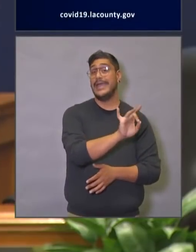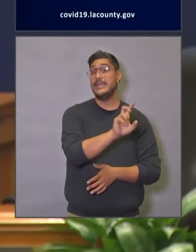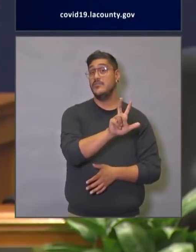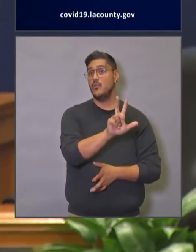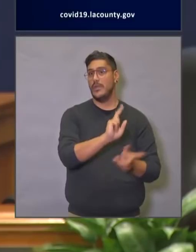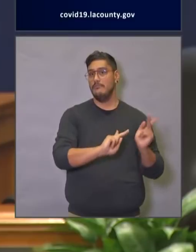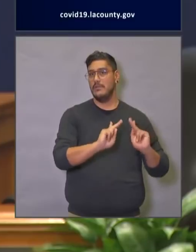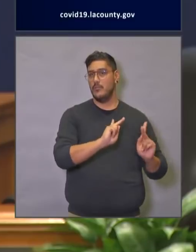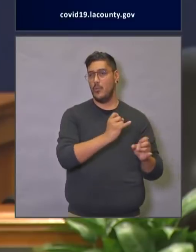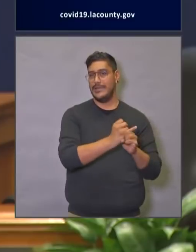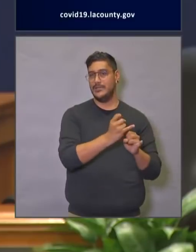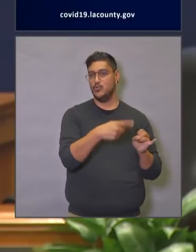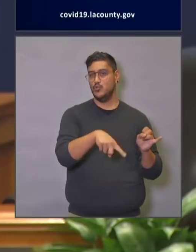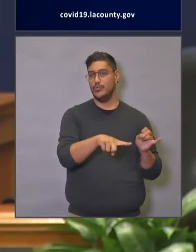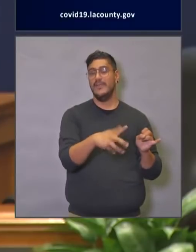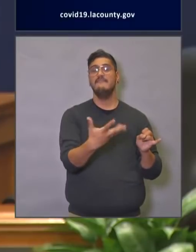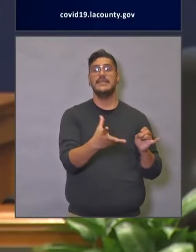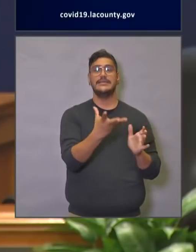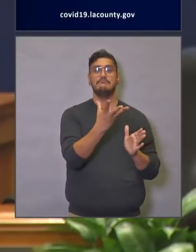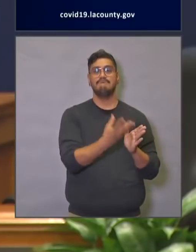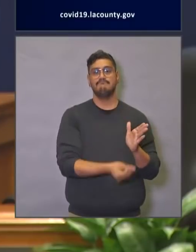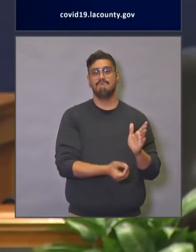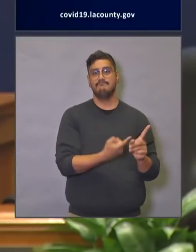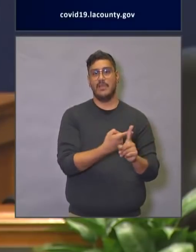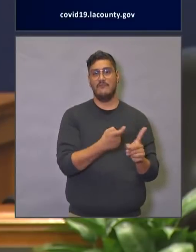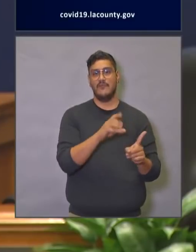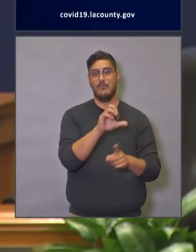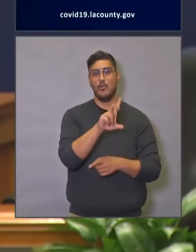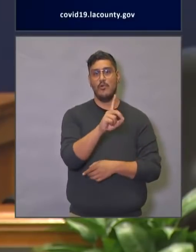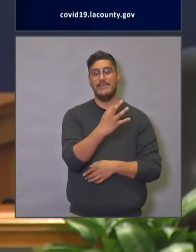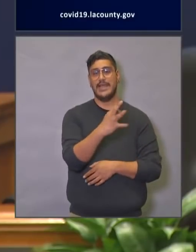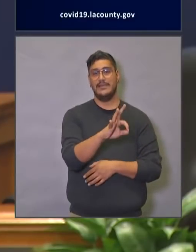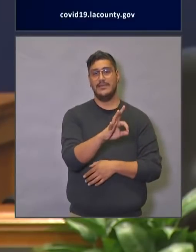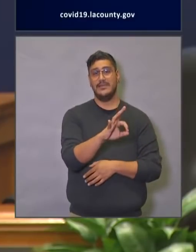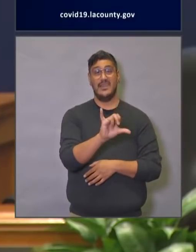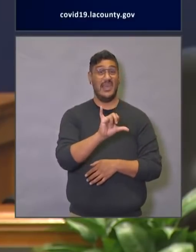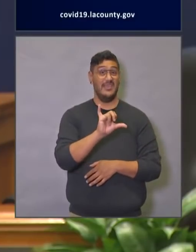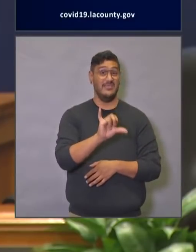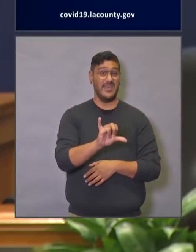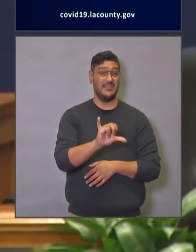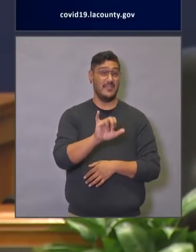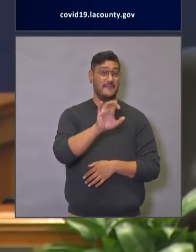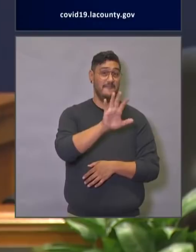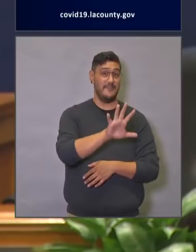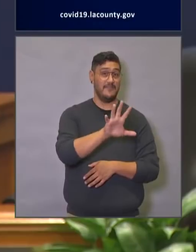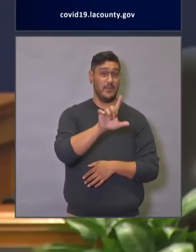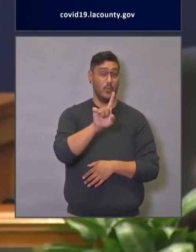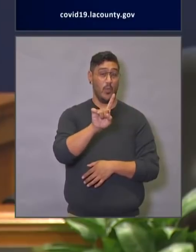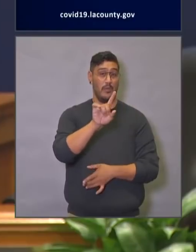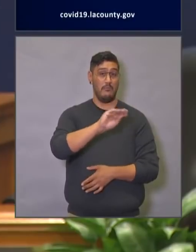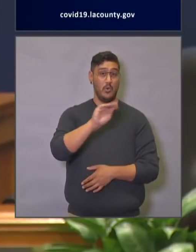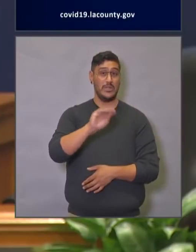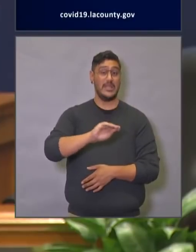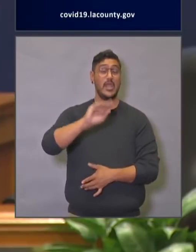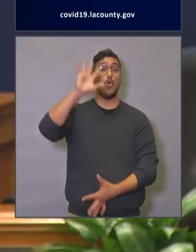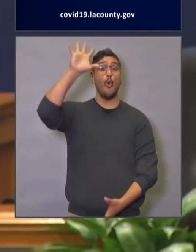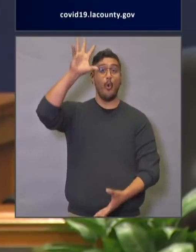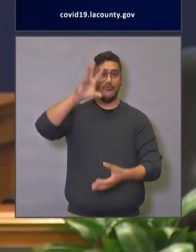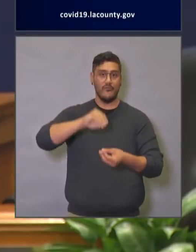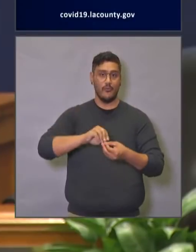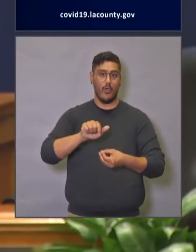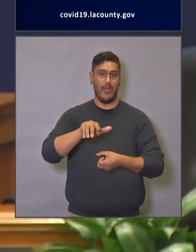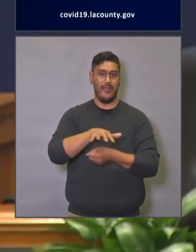entornos institucionales han fallecido por COVID-19, lo que representa el 51% de todos los